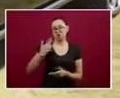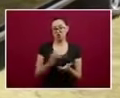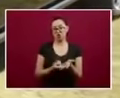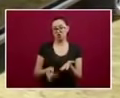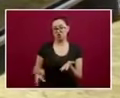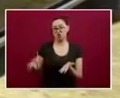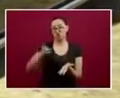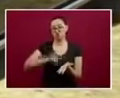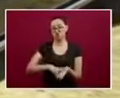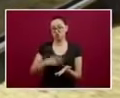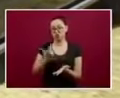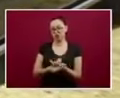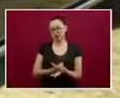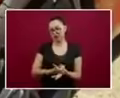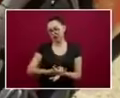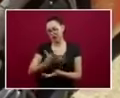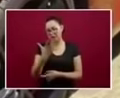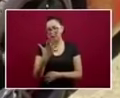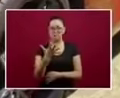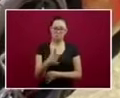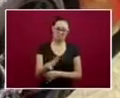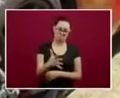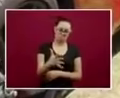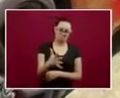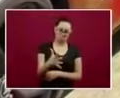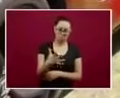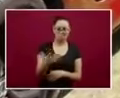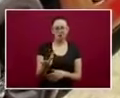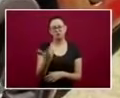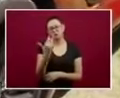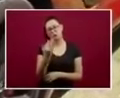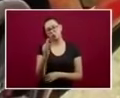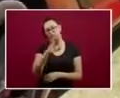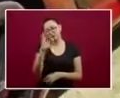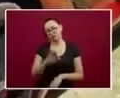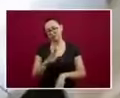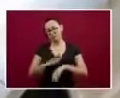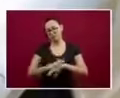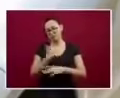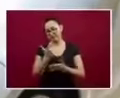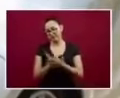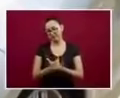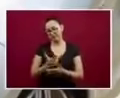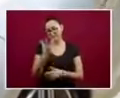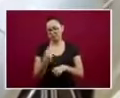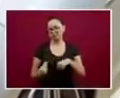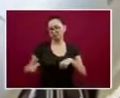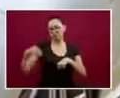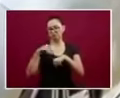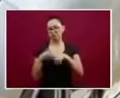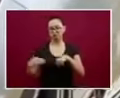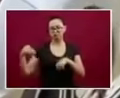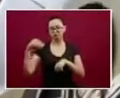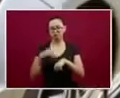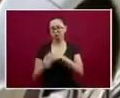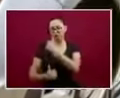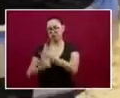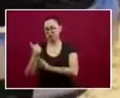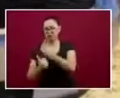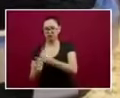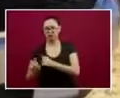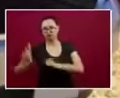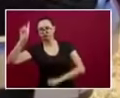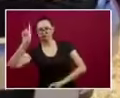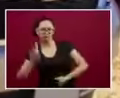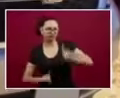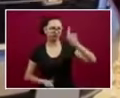laboral, pero ella, cuando la tratamos de llevar a un refugio, lloraba y decía, no, por favor, si tú enterrara. Y bueno, pues ella vivió con